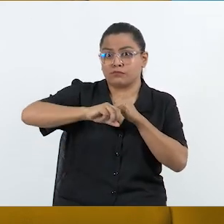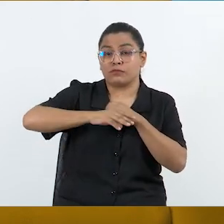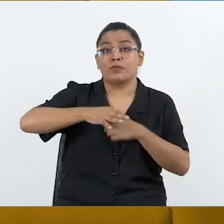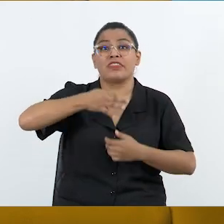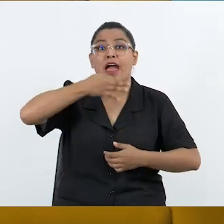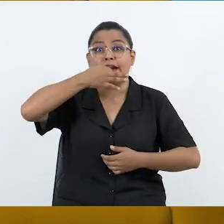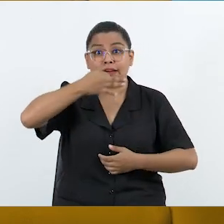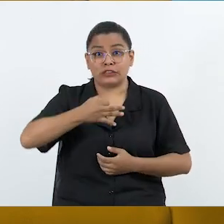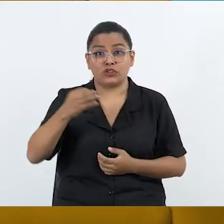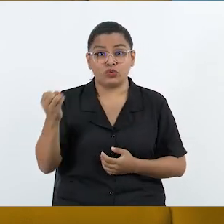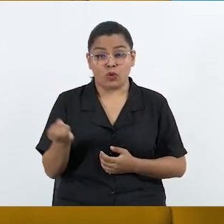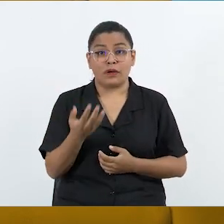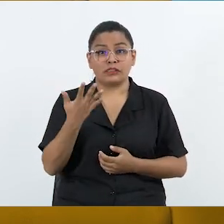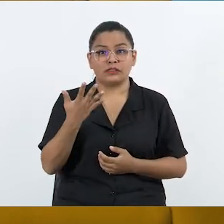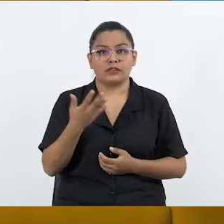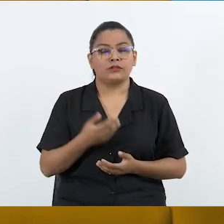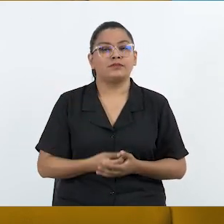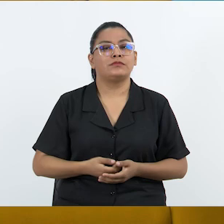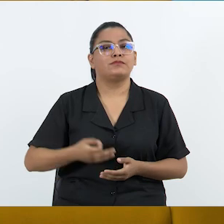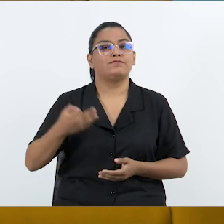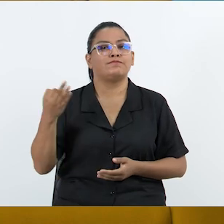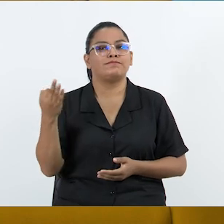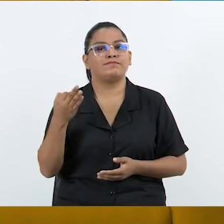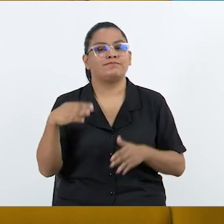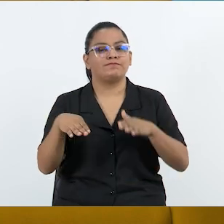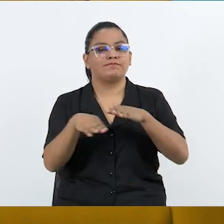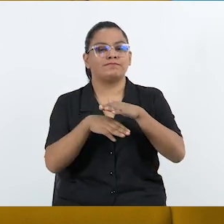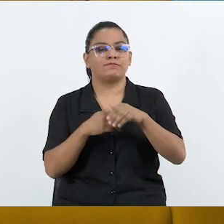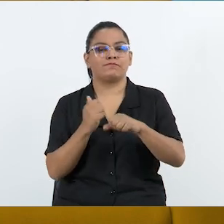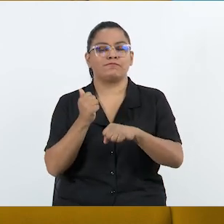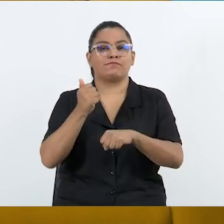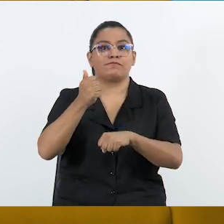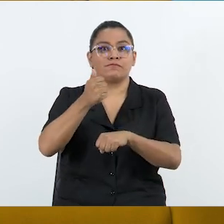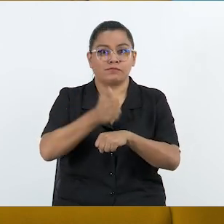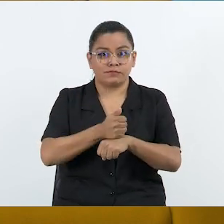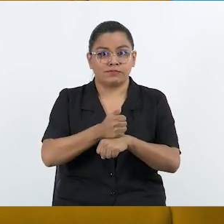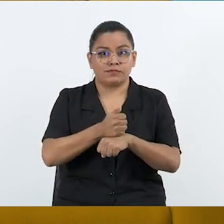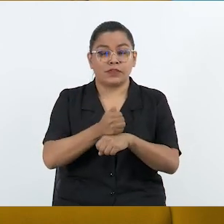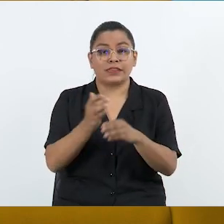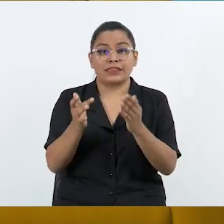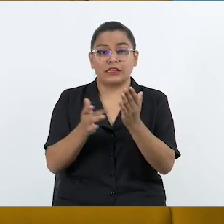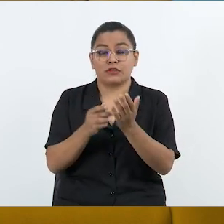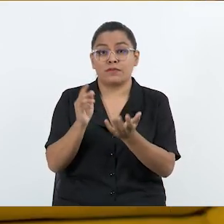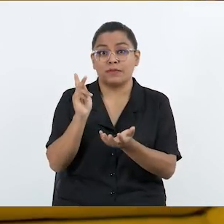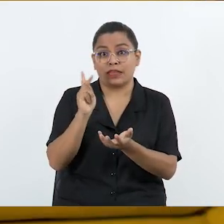innovación tiene que estar sustentado por criterios tecnopedagógicos.